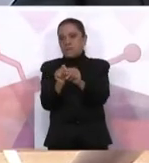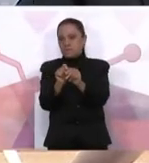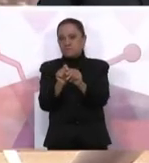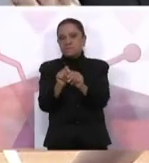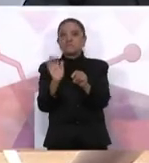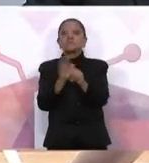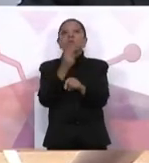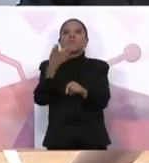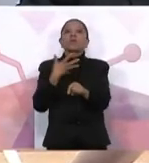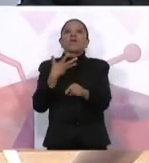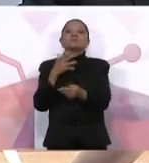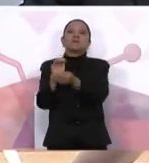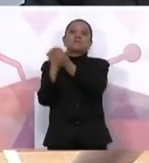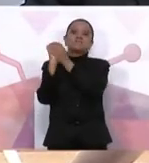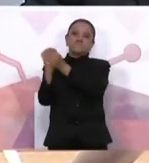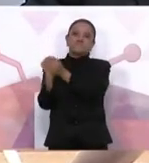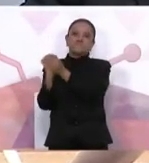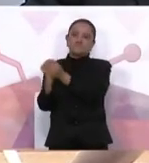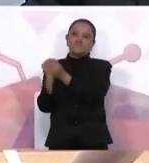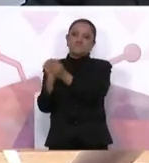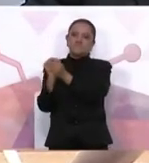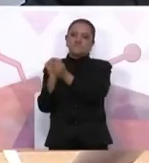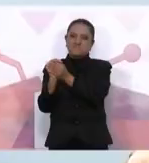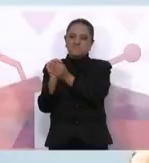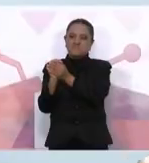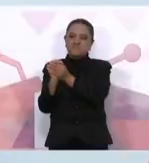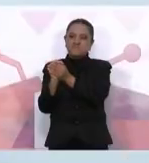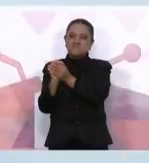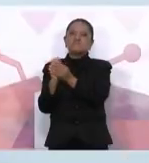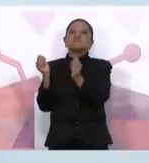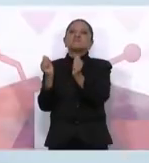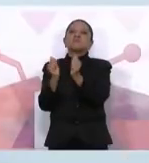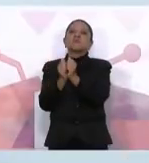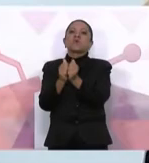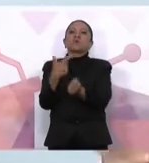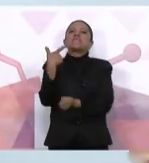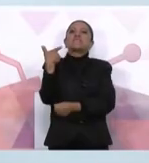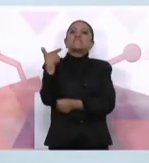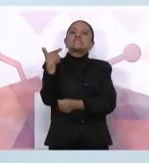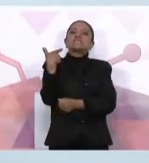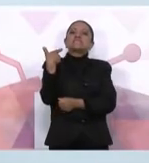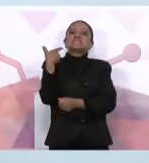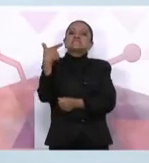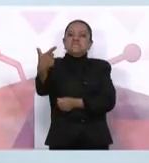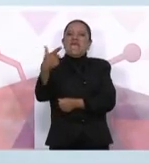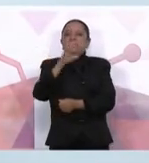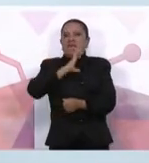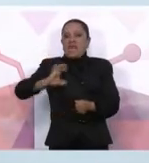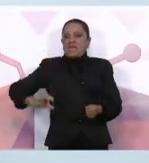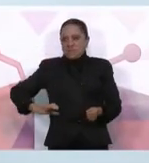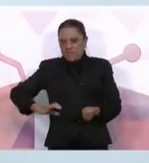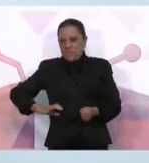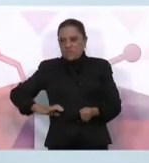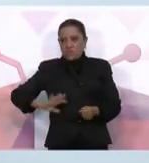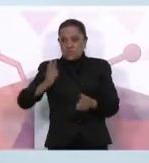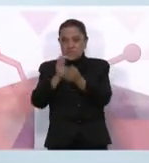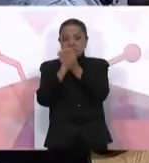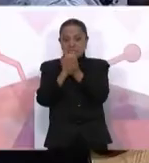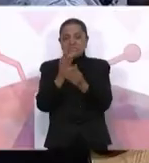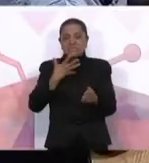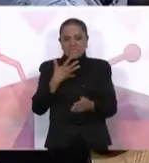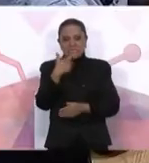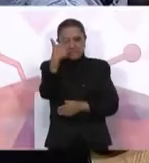día de hoy siete candidatos la candidata y seis candidatos sin embargo al haberse retirado alejandro vera del